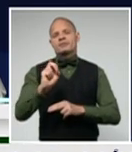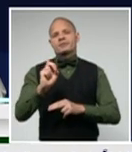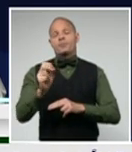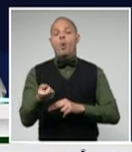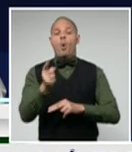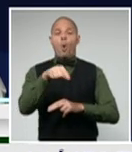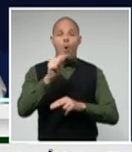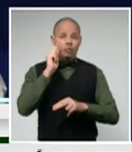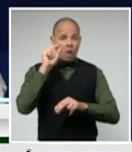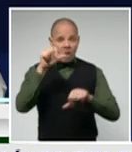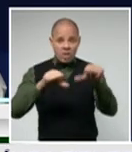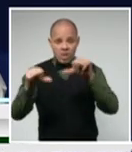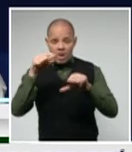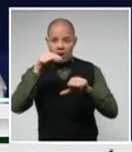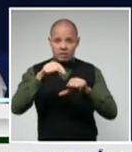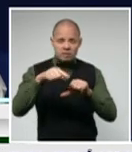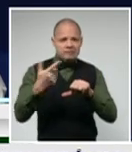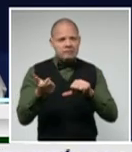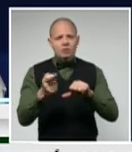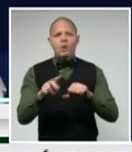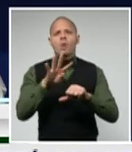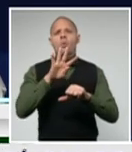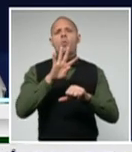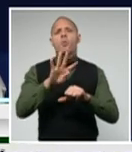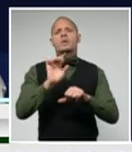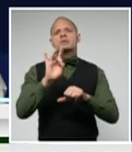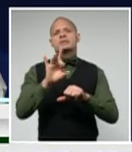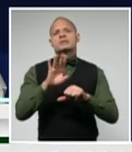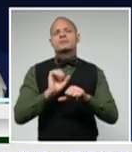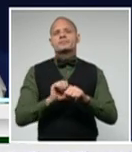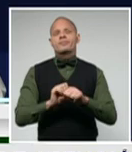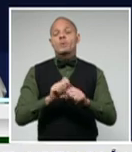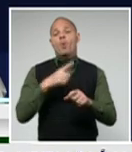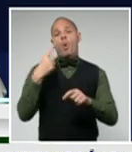415, los laboratorios del Centro de AICA,